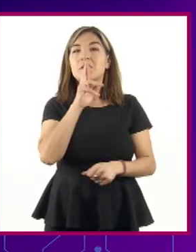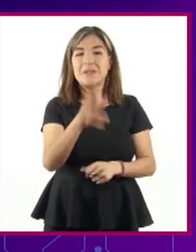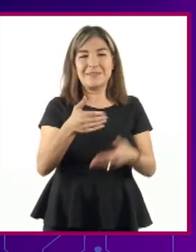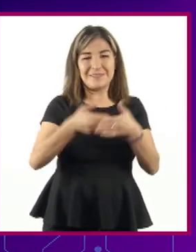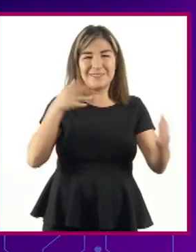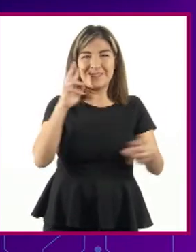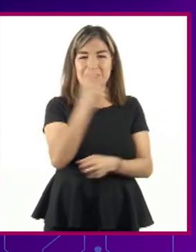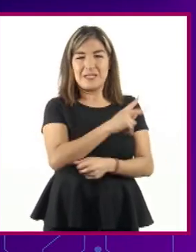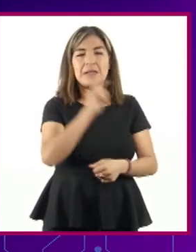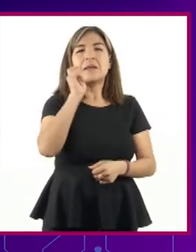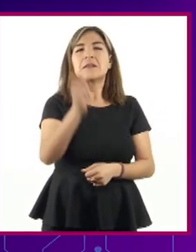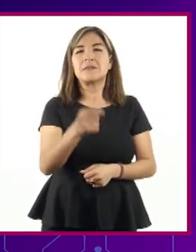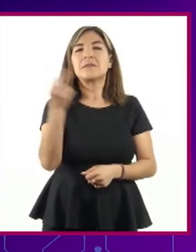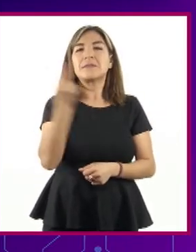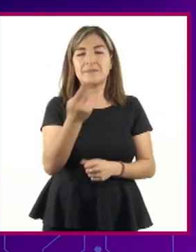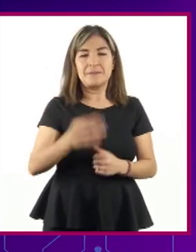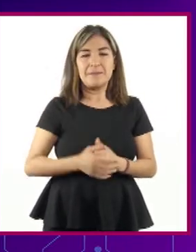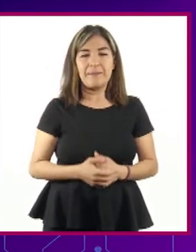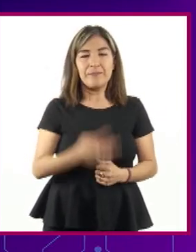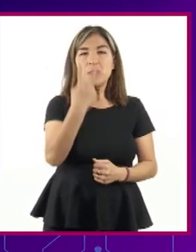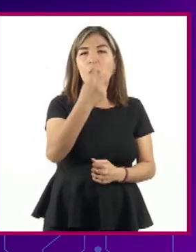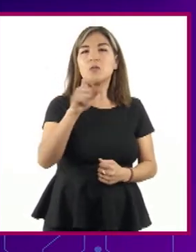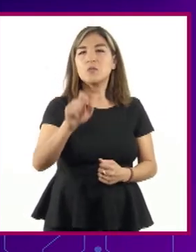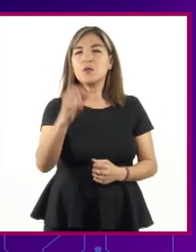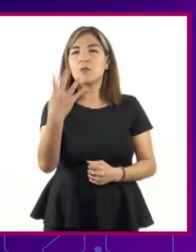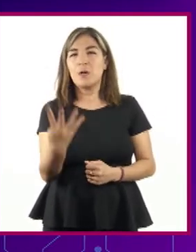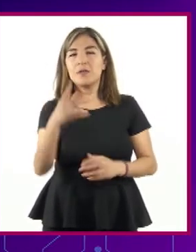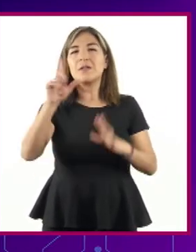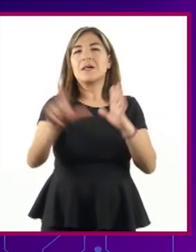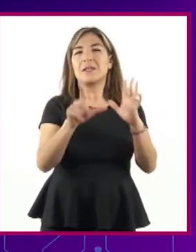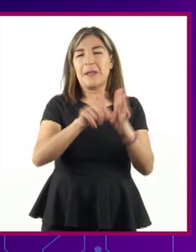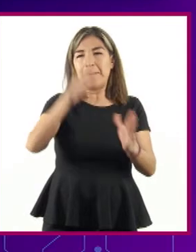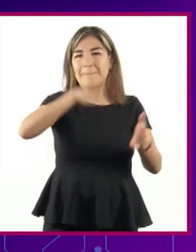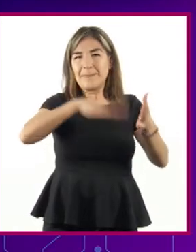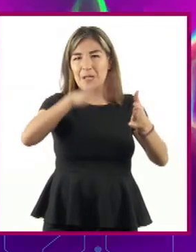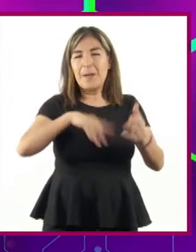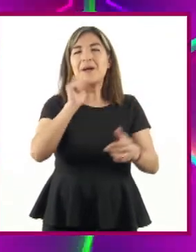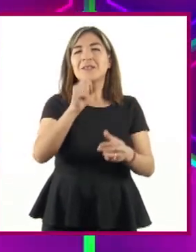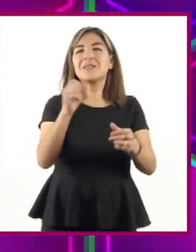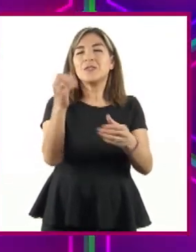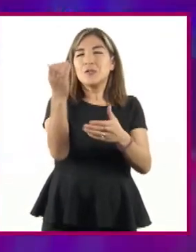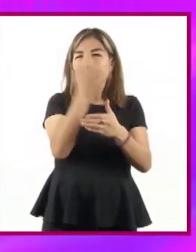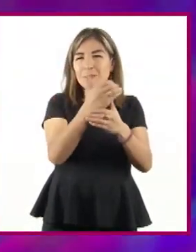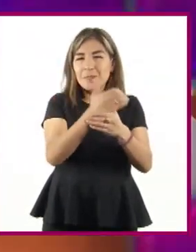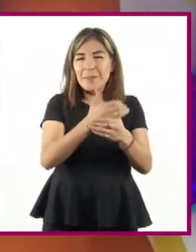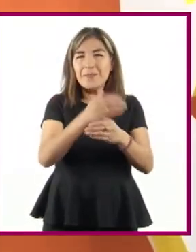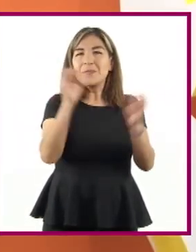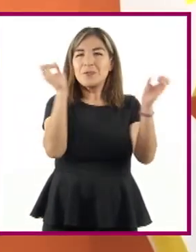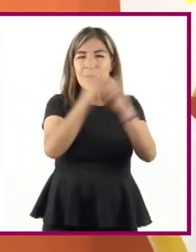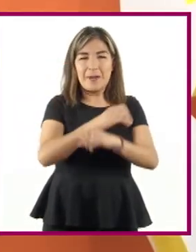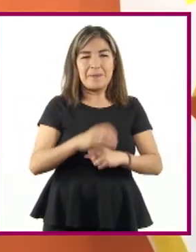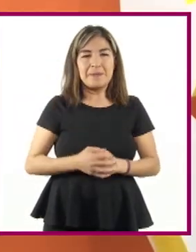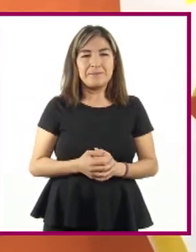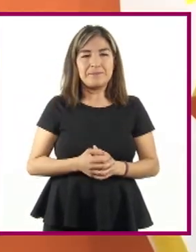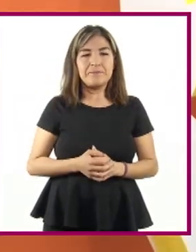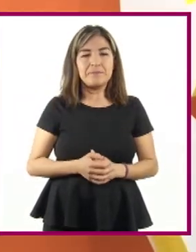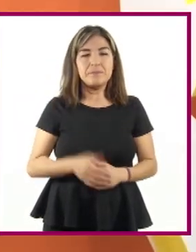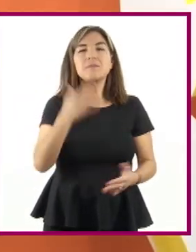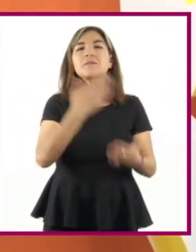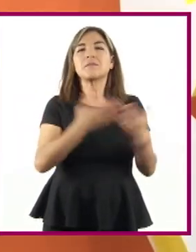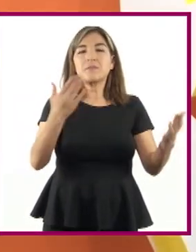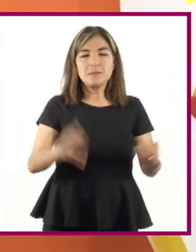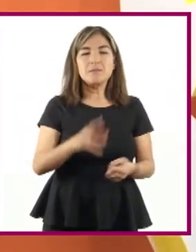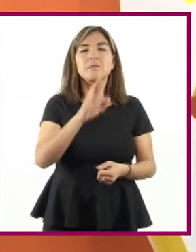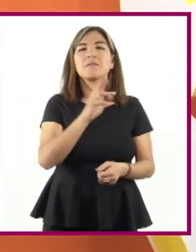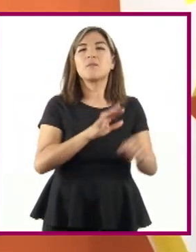anterior, vemos que se necesitan 2.4 litros de pintura beige. Ahora vamos a obtener la